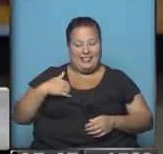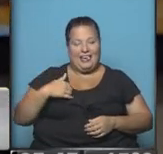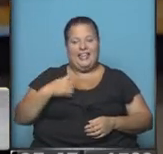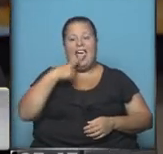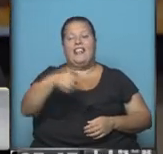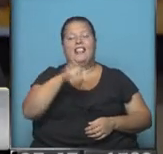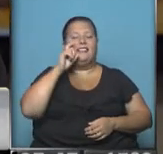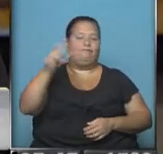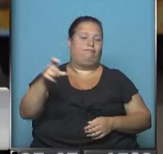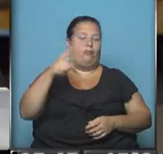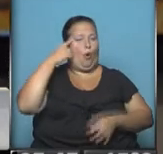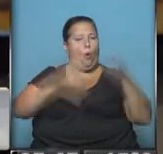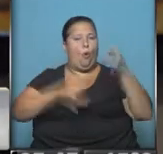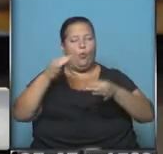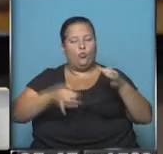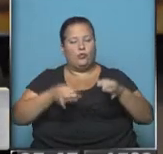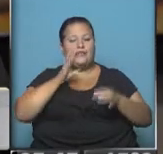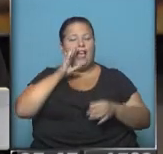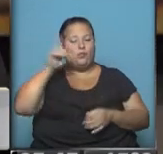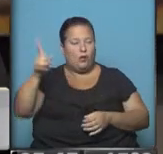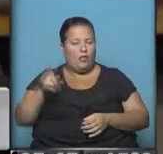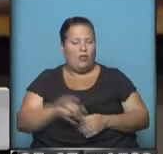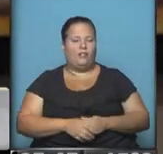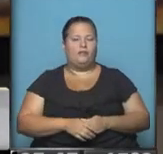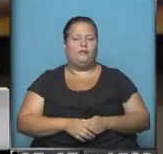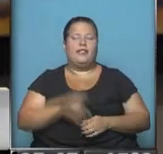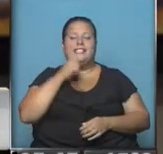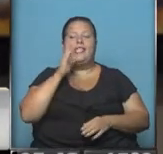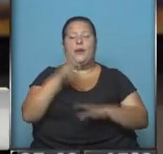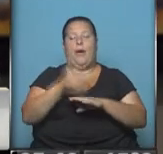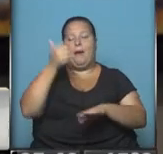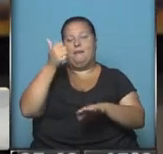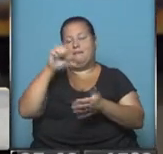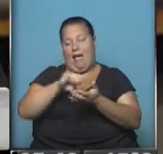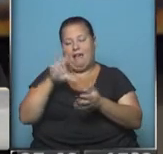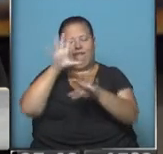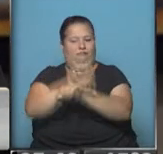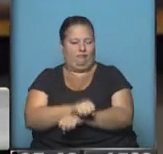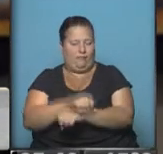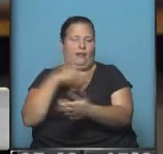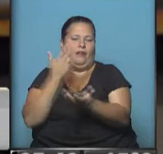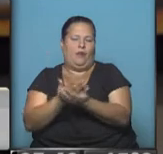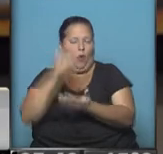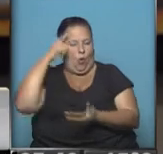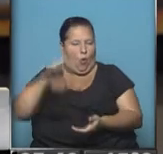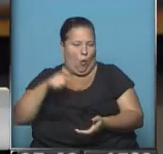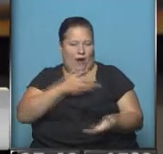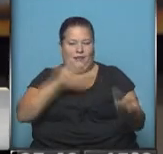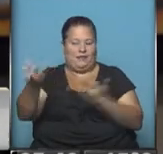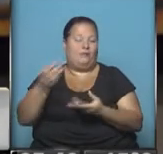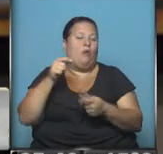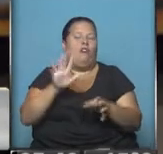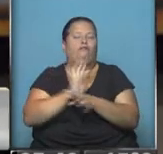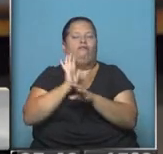declara en desacato en la justicia de eeuu seguramente si entras al país te van a detener y van a ser presentadas después porque es